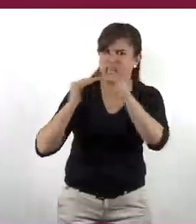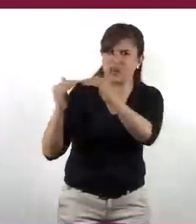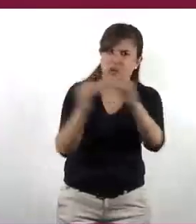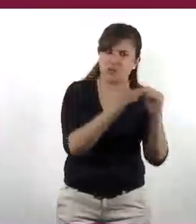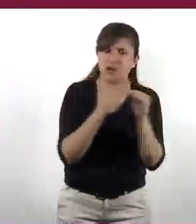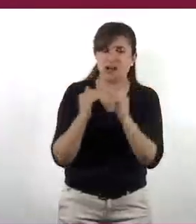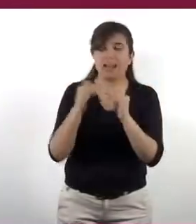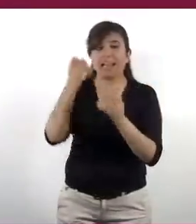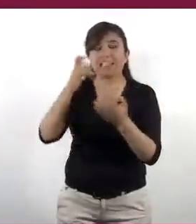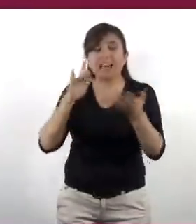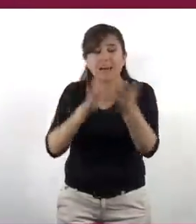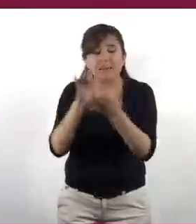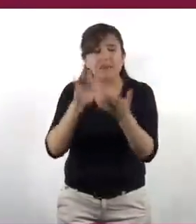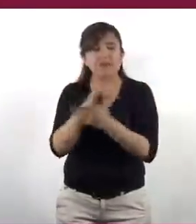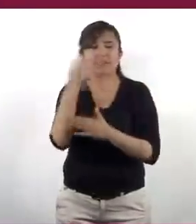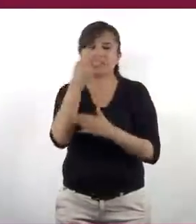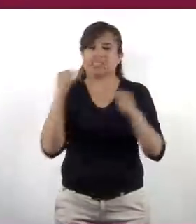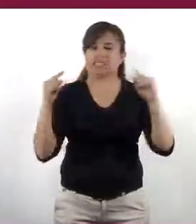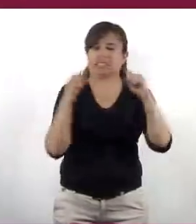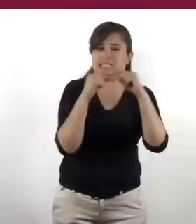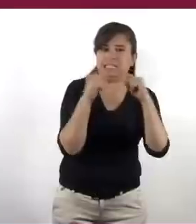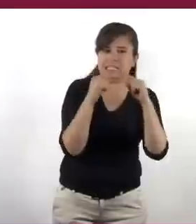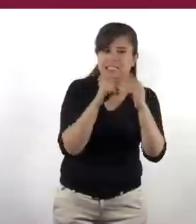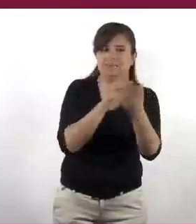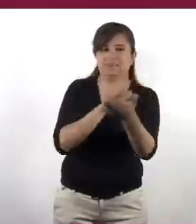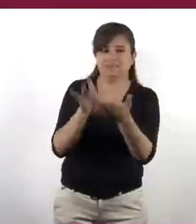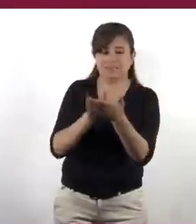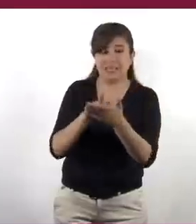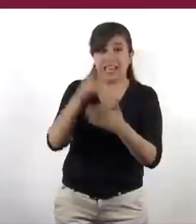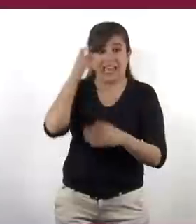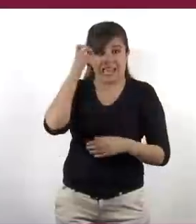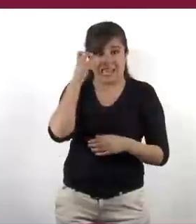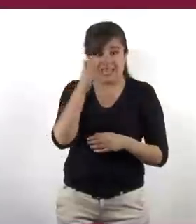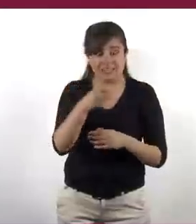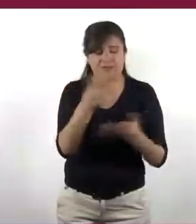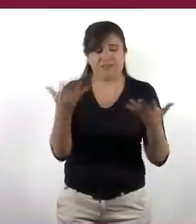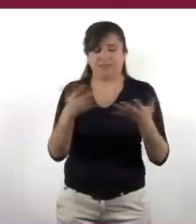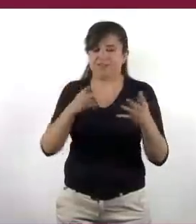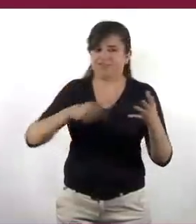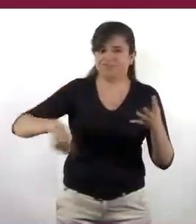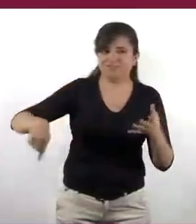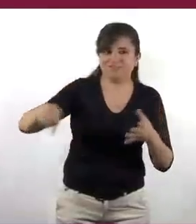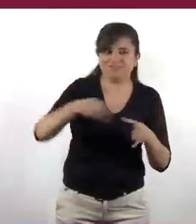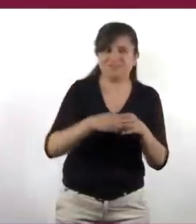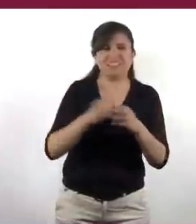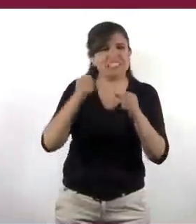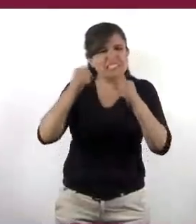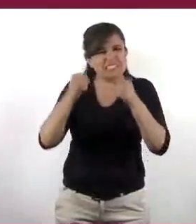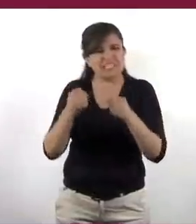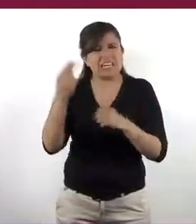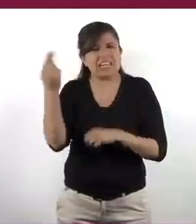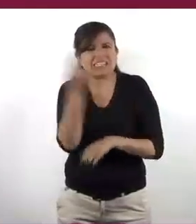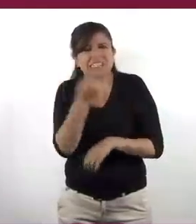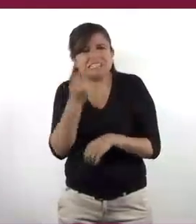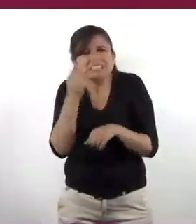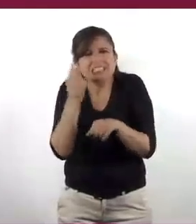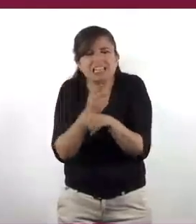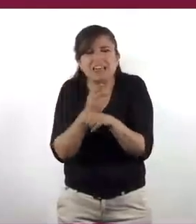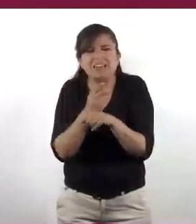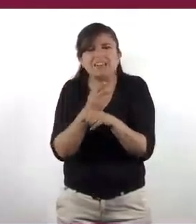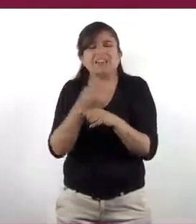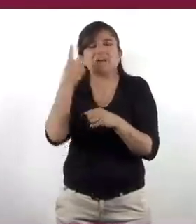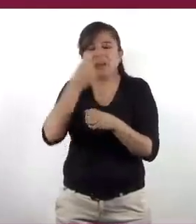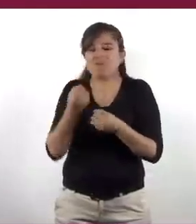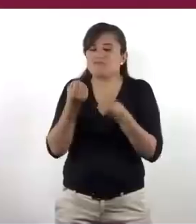la doctrina de la soberanía popular. Contra la dependencia fundamentaron la necesidad y las ventajas que